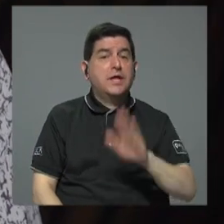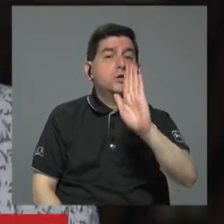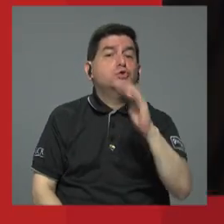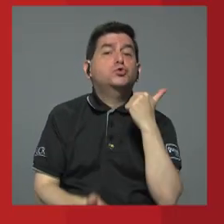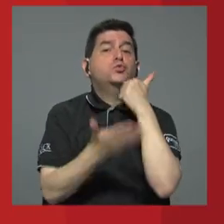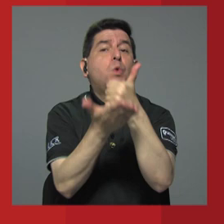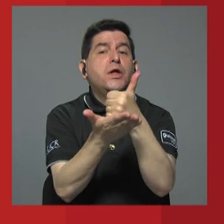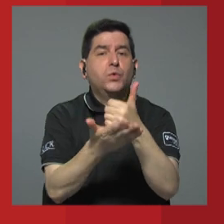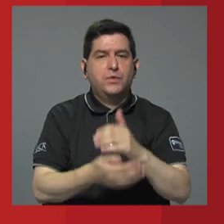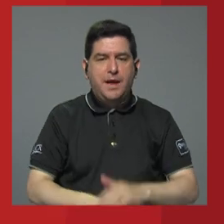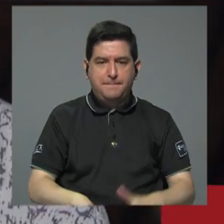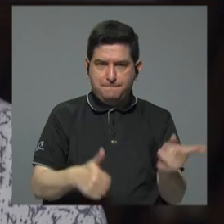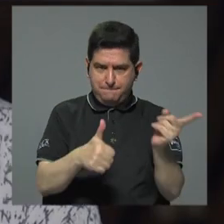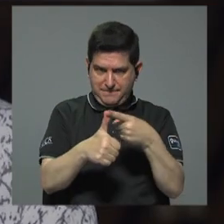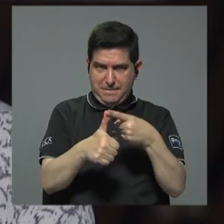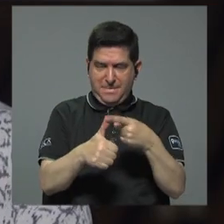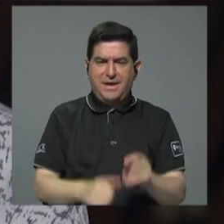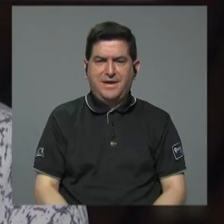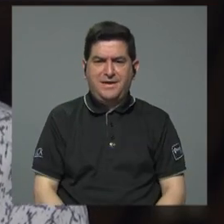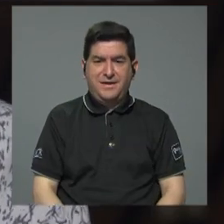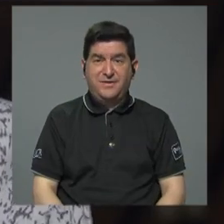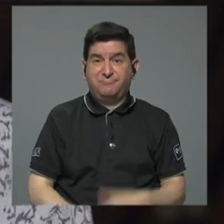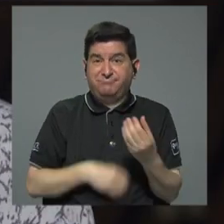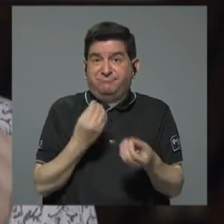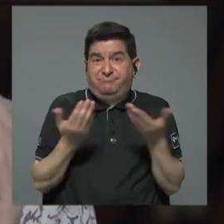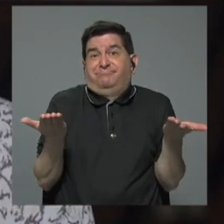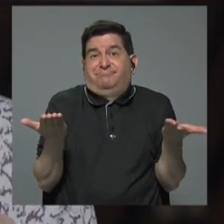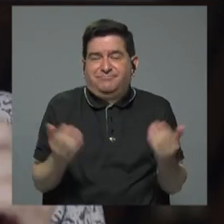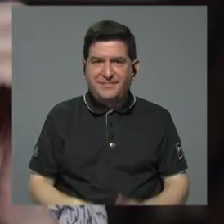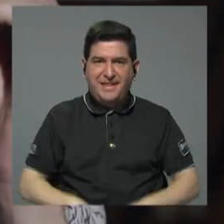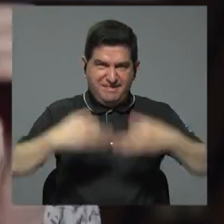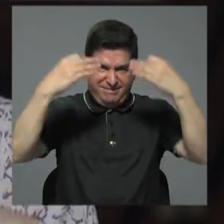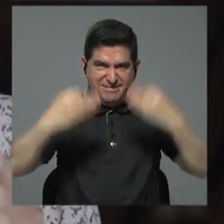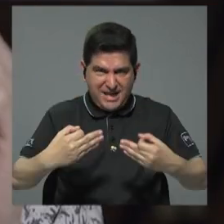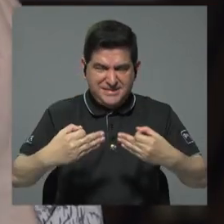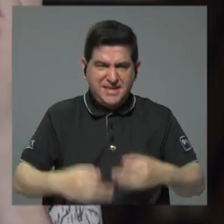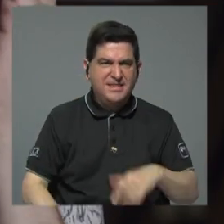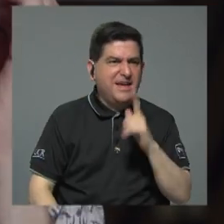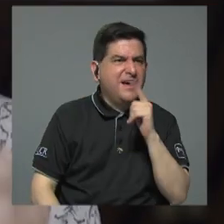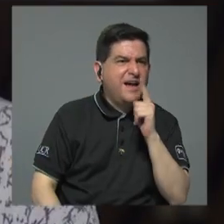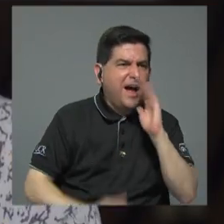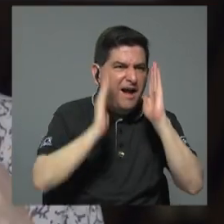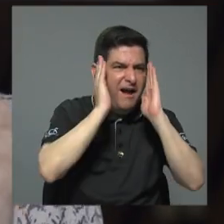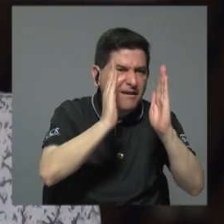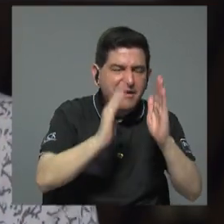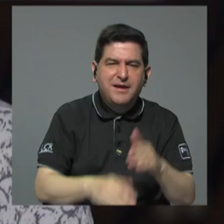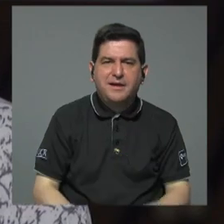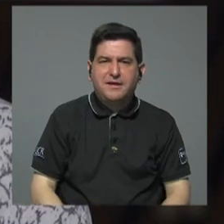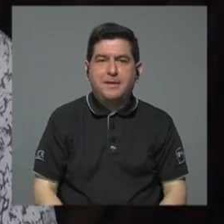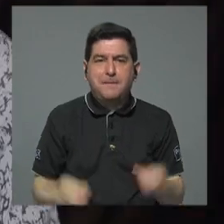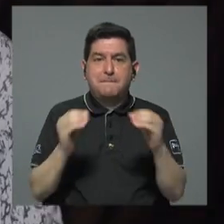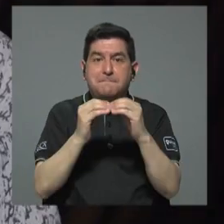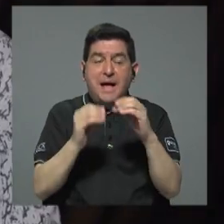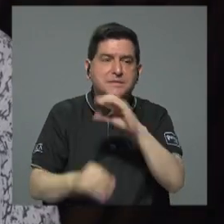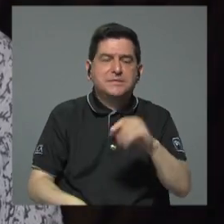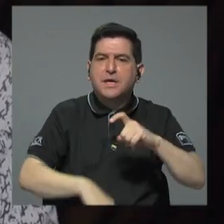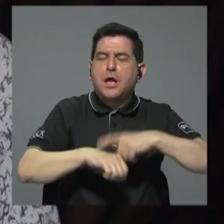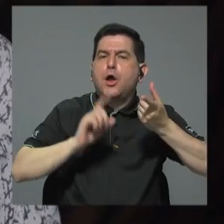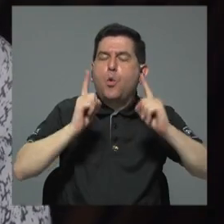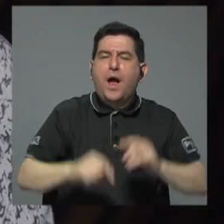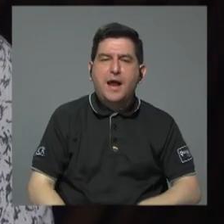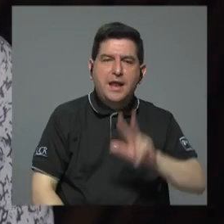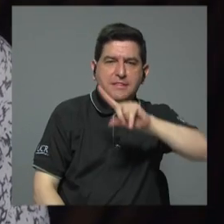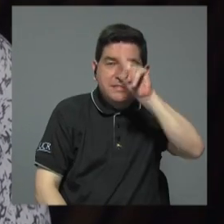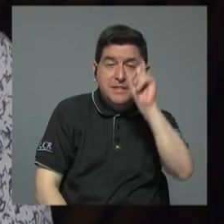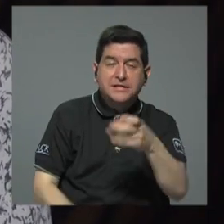ayuda. Primero que todo, no nos queda de otra. Debemos decidir en quién nos fijamos más y en qué momento. Por eso nos haremos